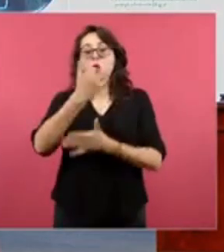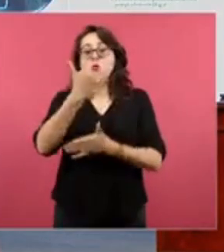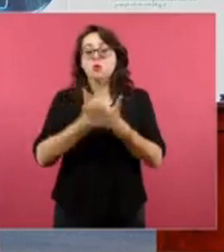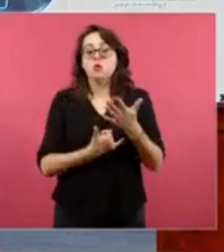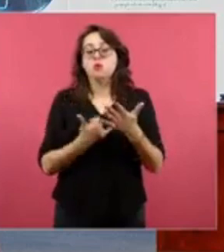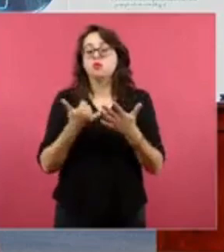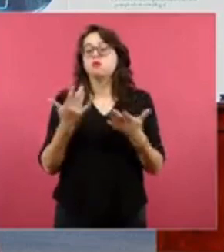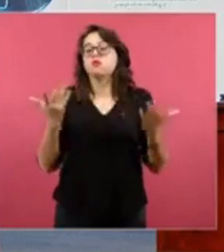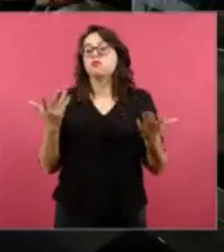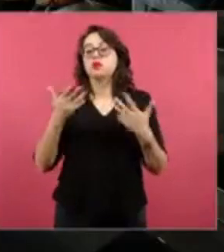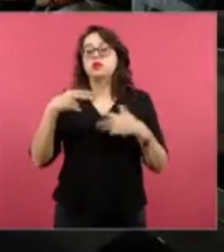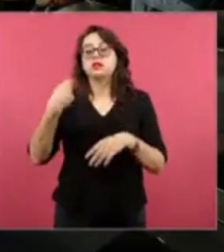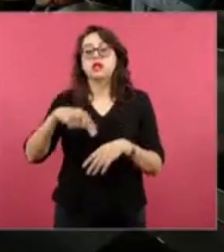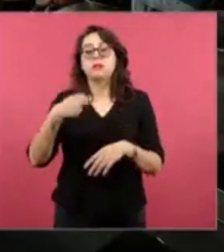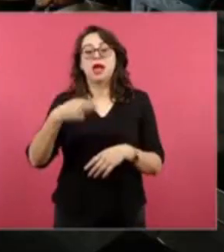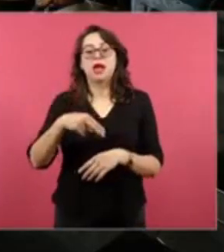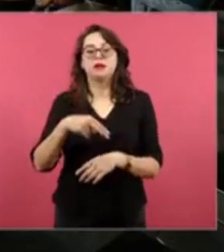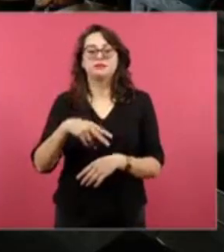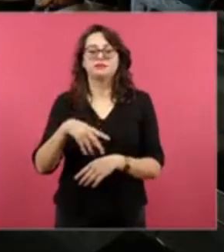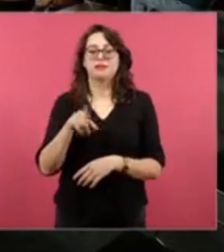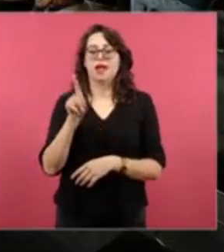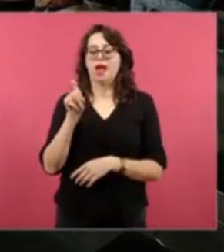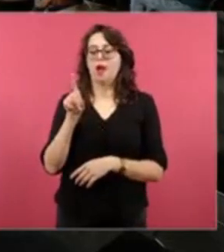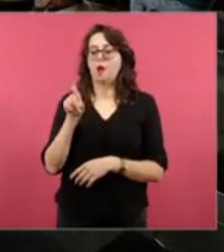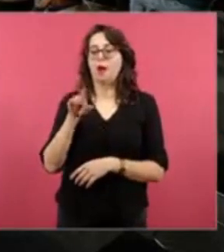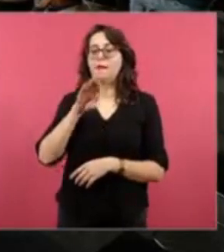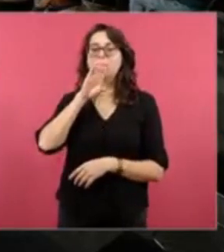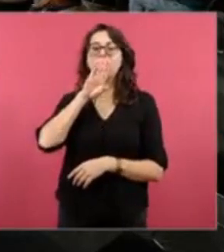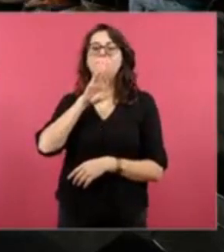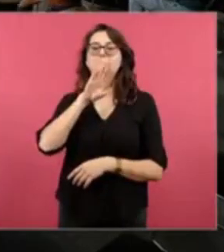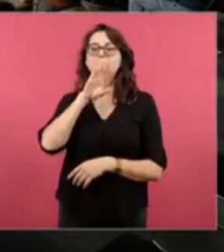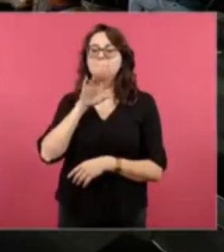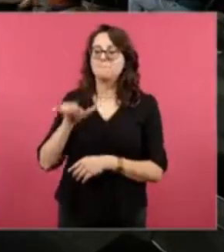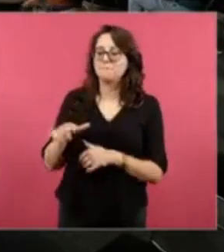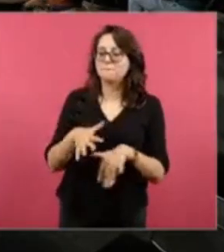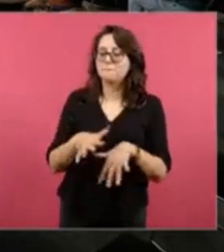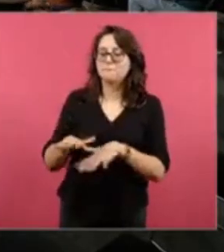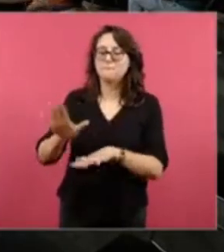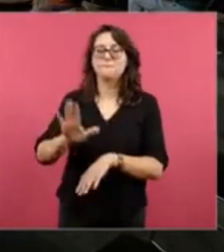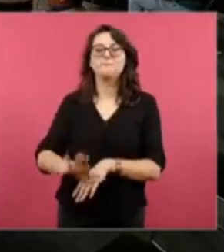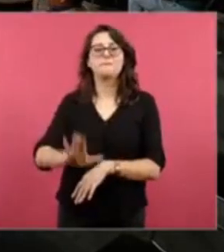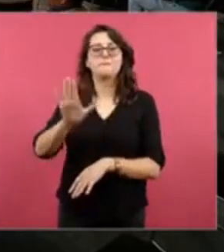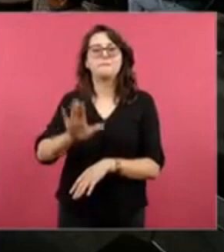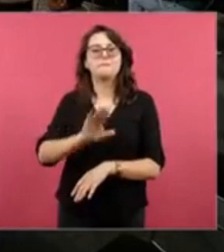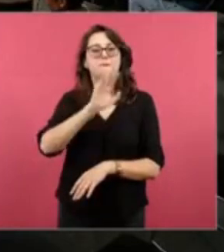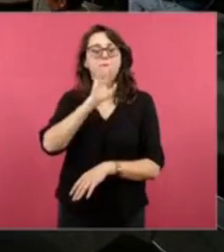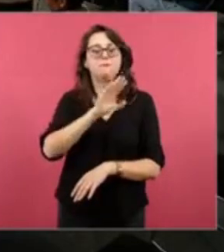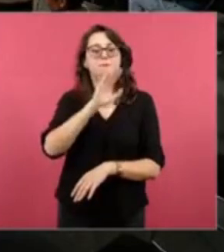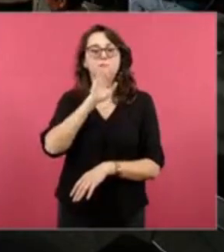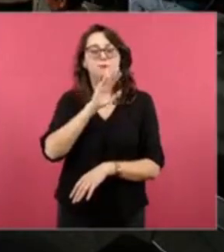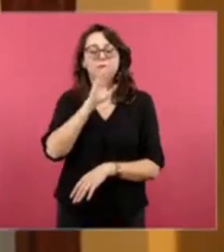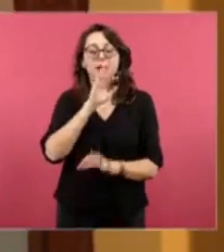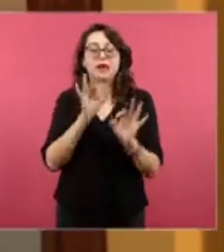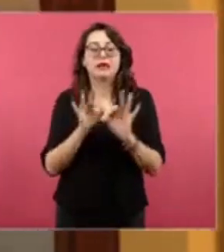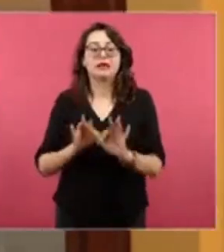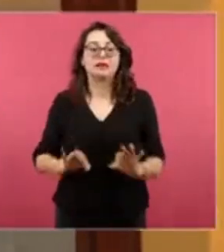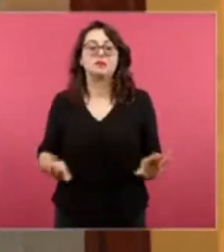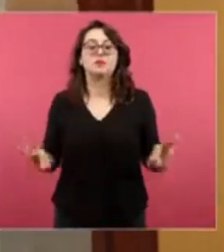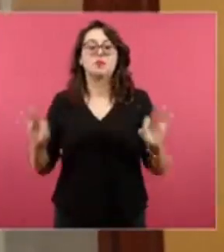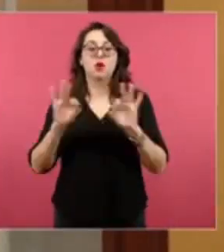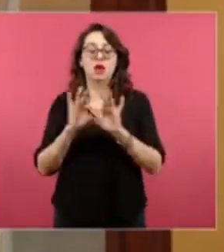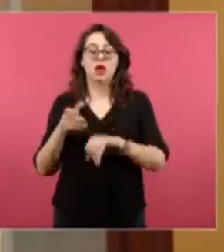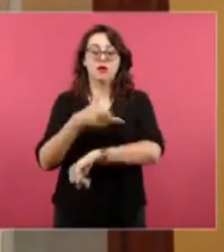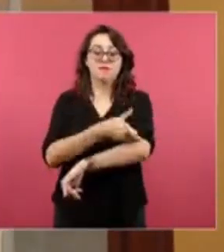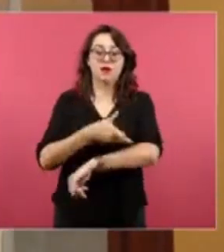Agua. Entonces, el momento importante de que las familias son parte del